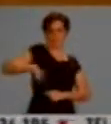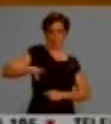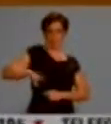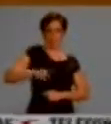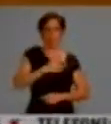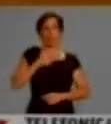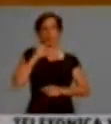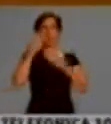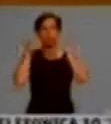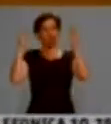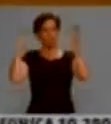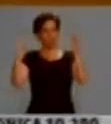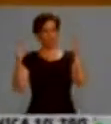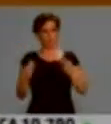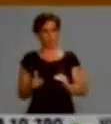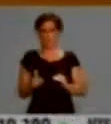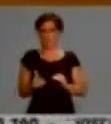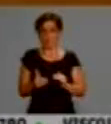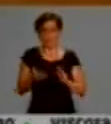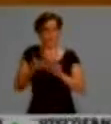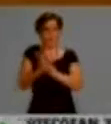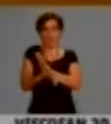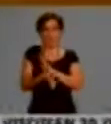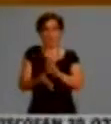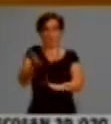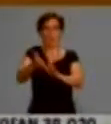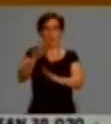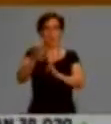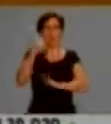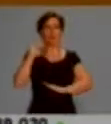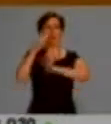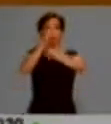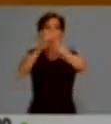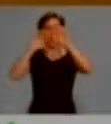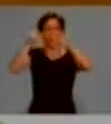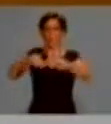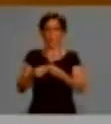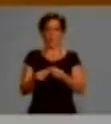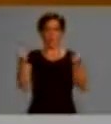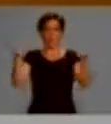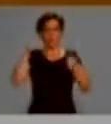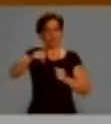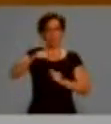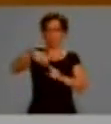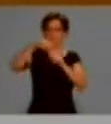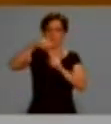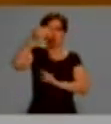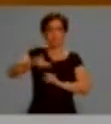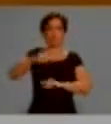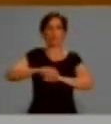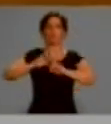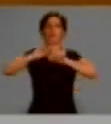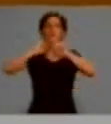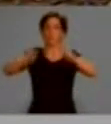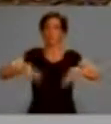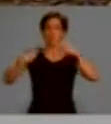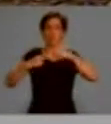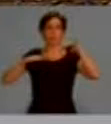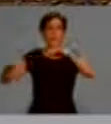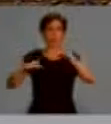decía antes, a punto de salir de la recesión, paso imprescindible para la reactivación